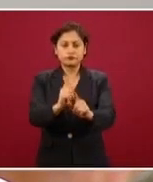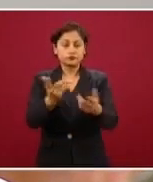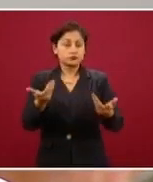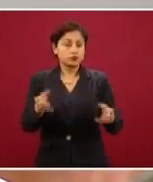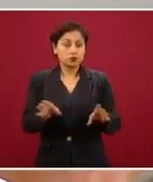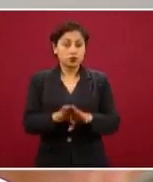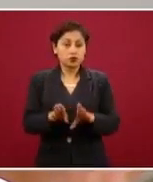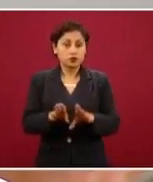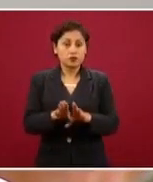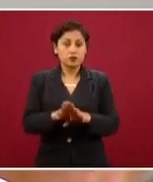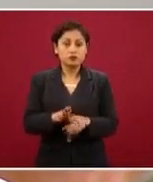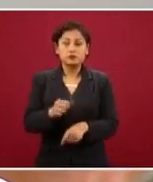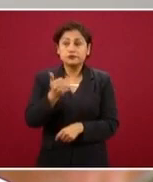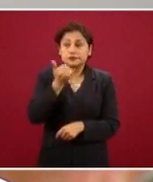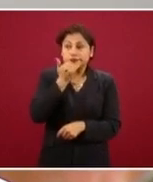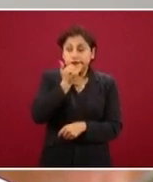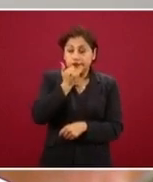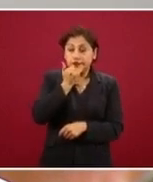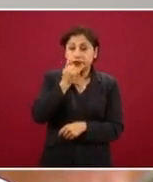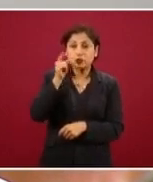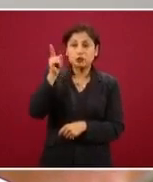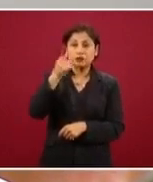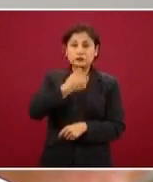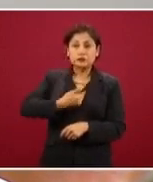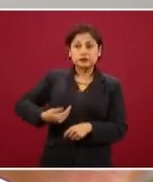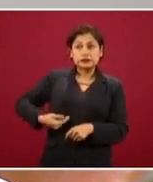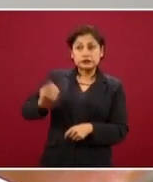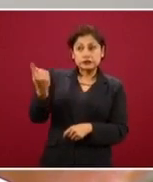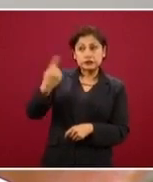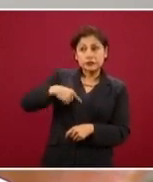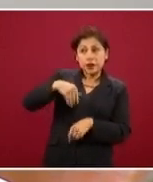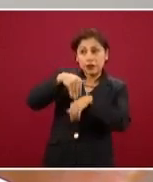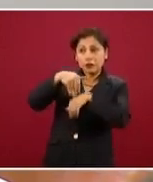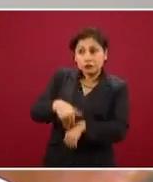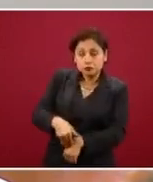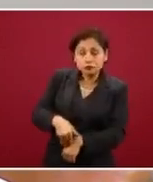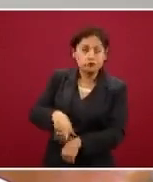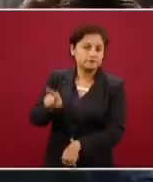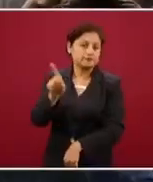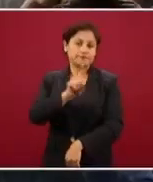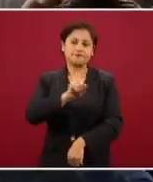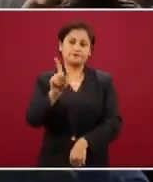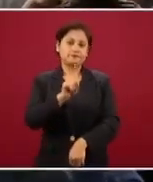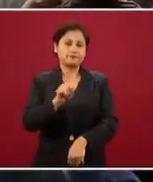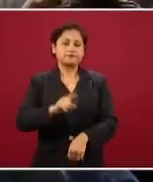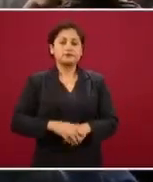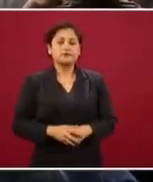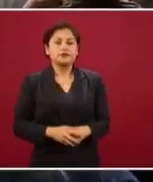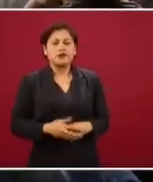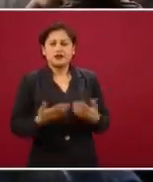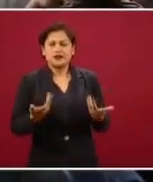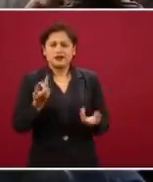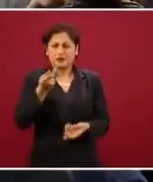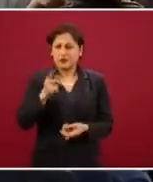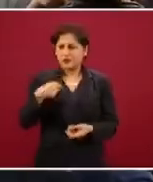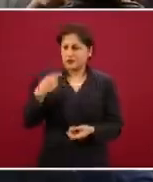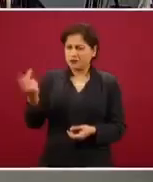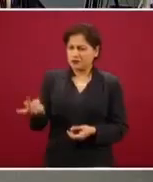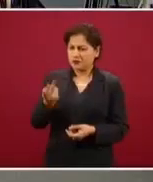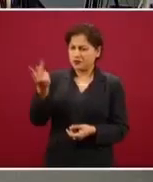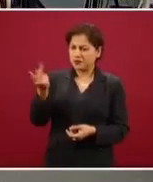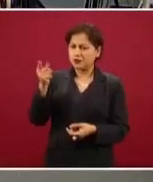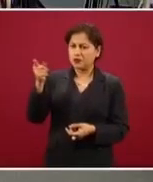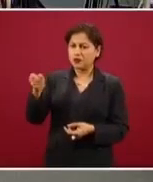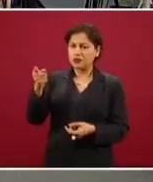presidente, ¿qué horas son? Las que usted quiera que sean, señor. No, nada de eso. Presidente, ¿mande? ¿No